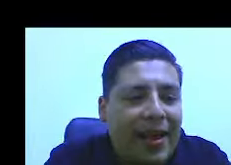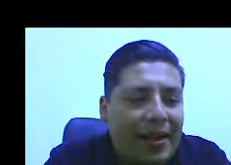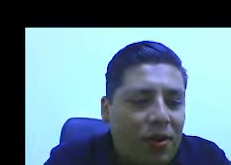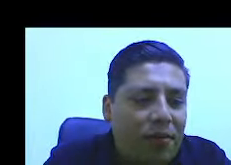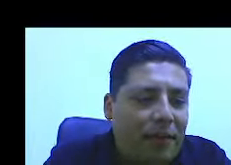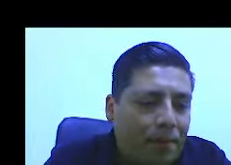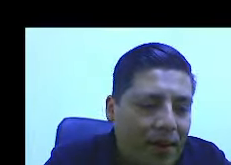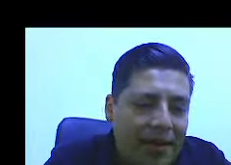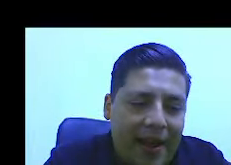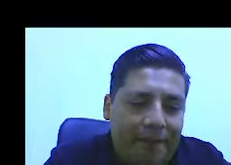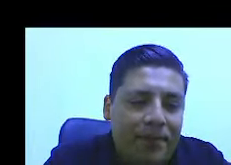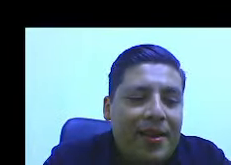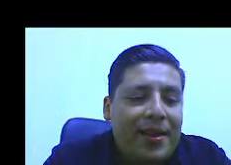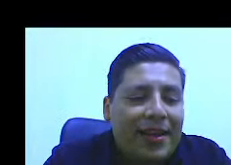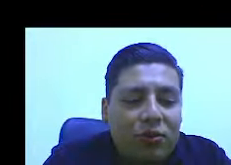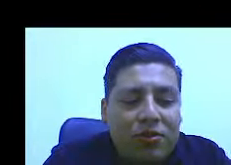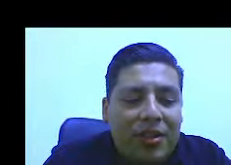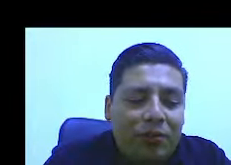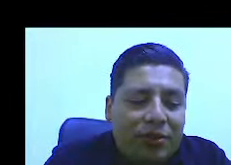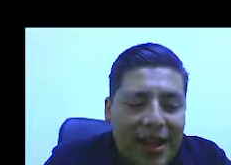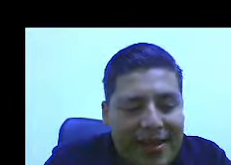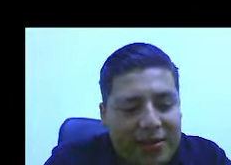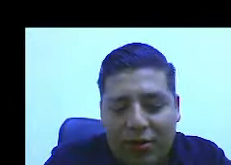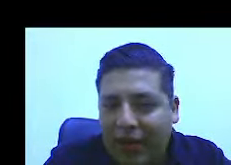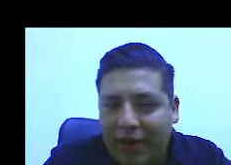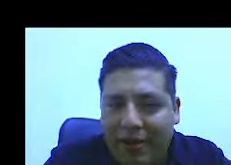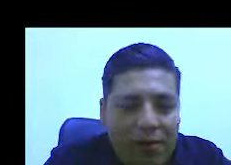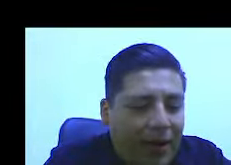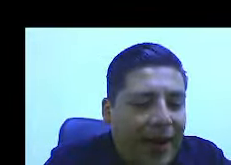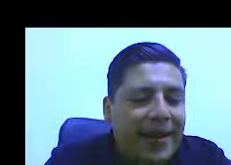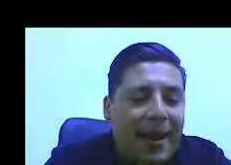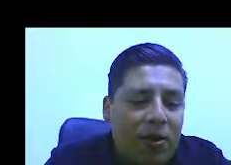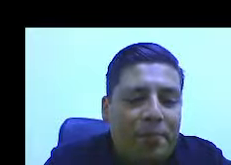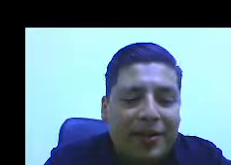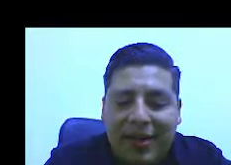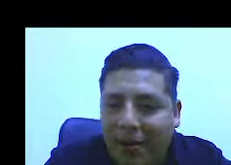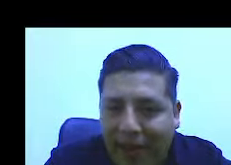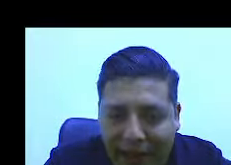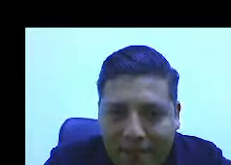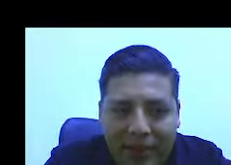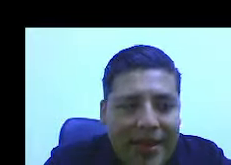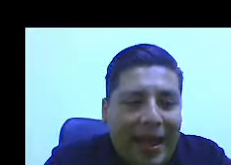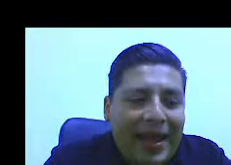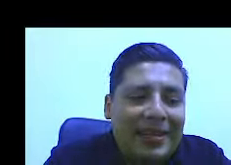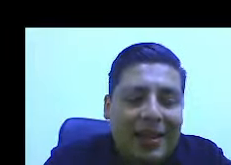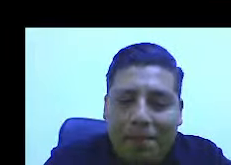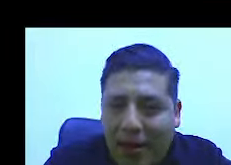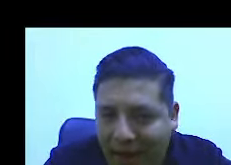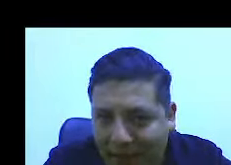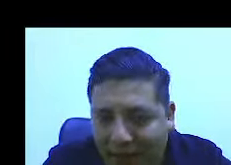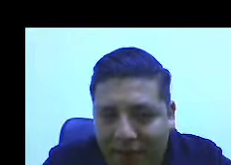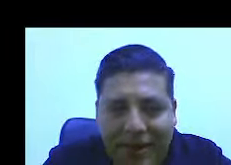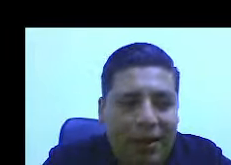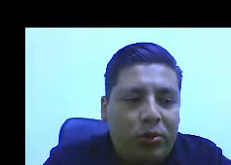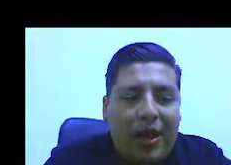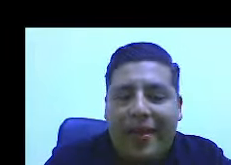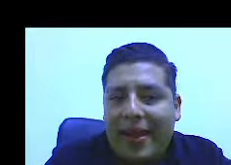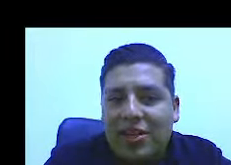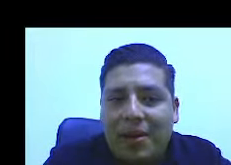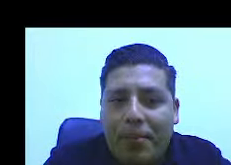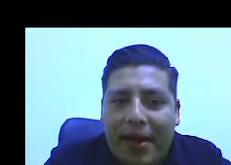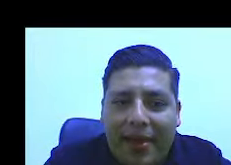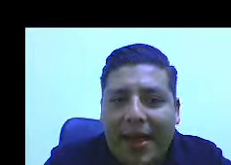la espalda a Norma Piña. Escuchen ustedes lo que reveló Kenia López Rabadán, este plan de